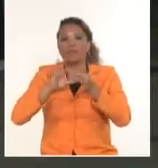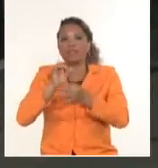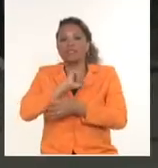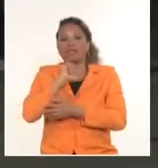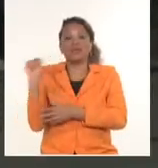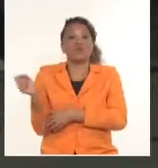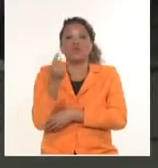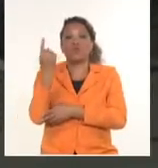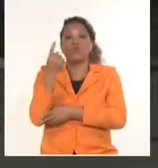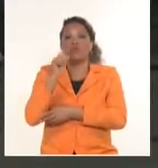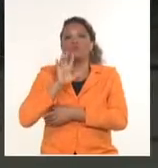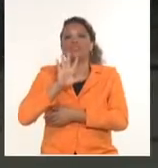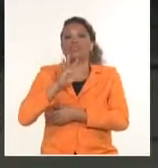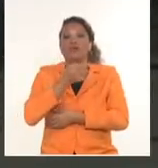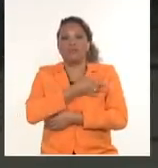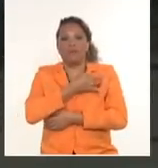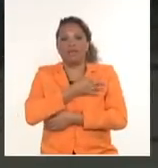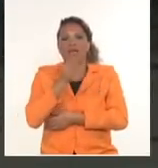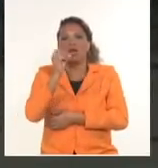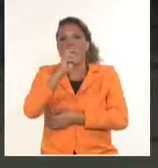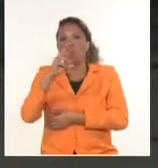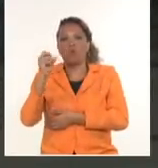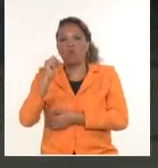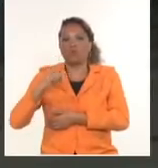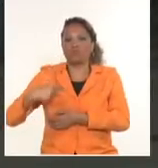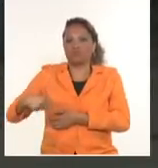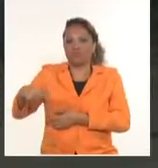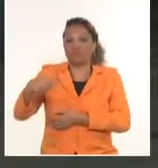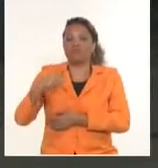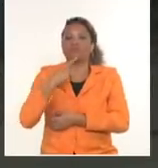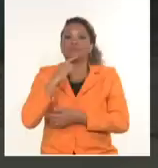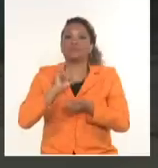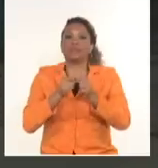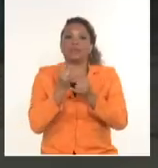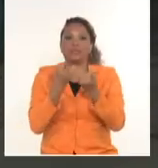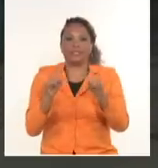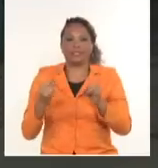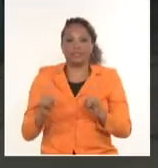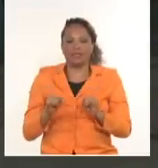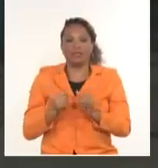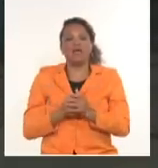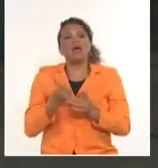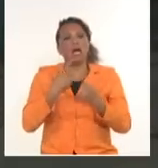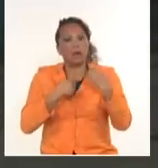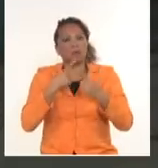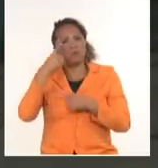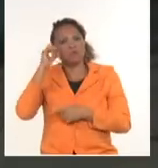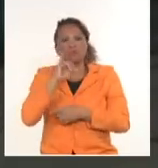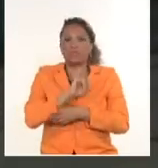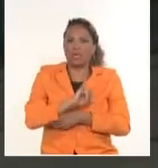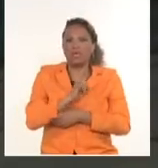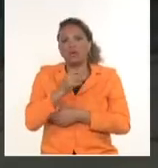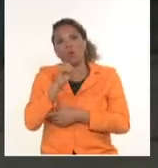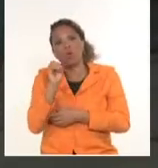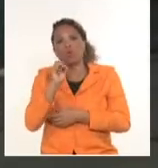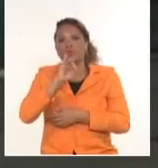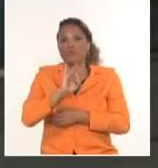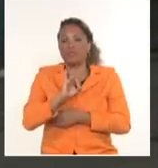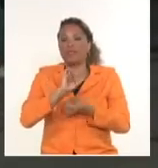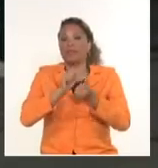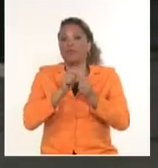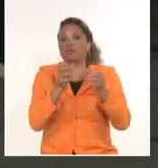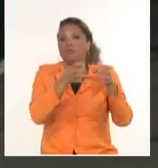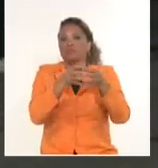alcanzar 5 medallas de oro consecutivas para un deporte individual. Si bien hay atletas que le han conseguido 6, incluso 7 en deportes por